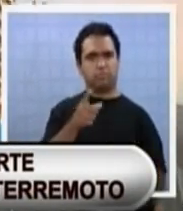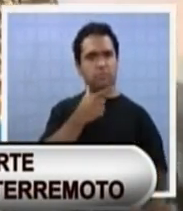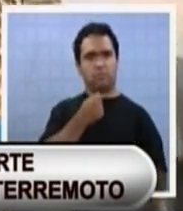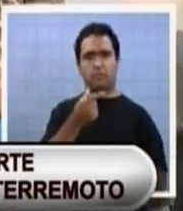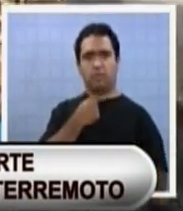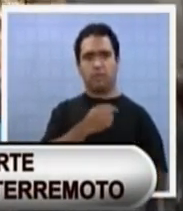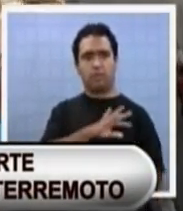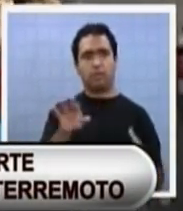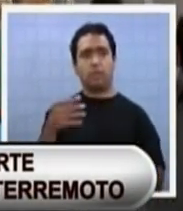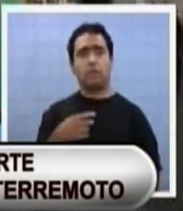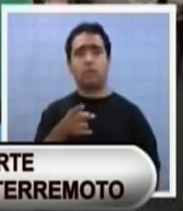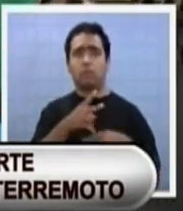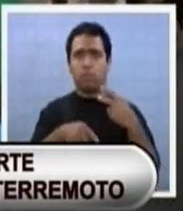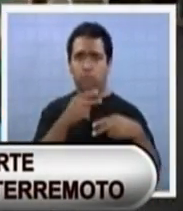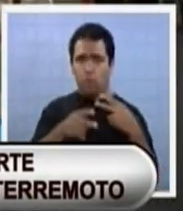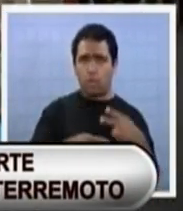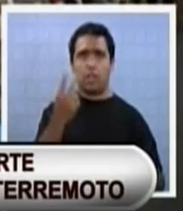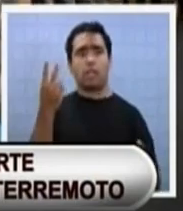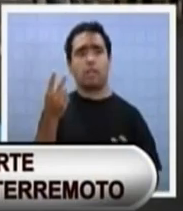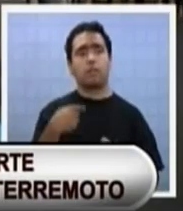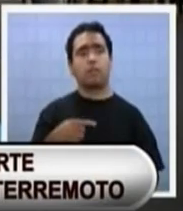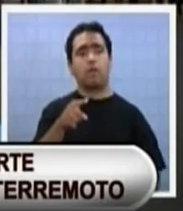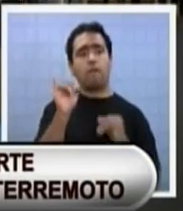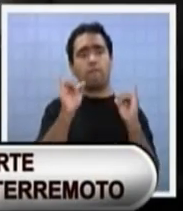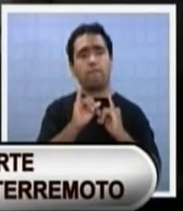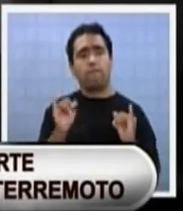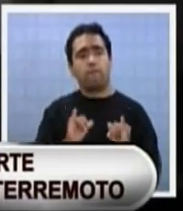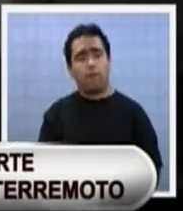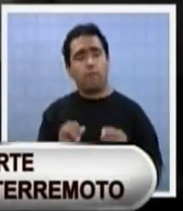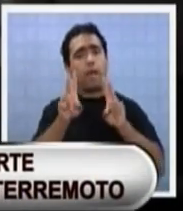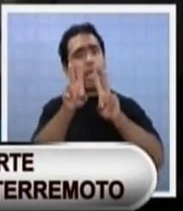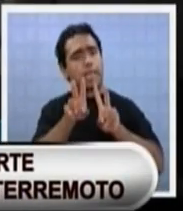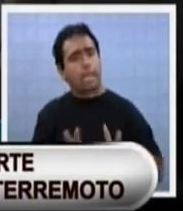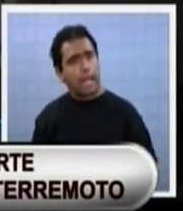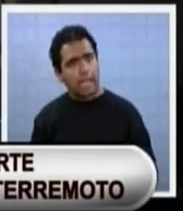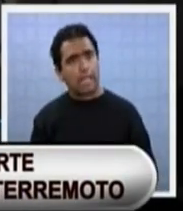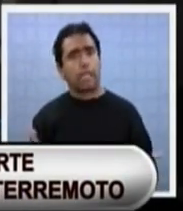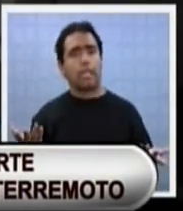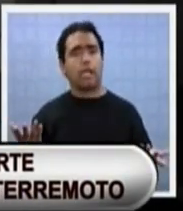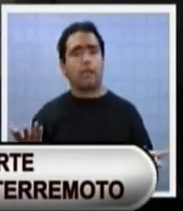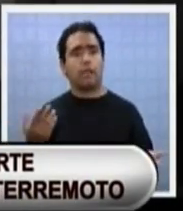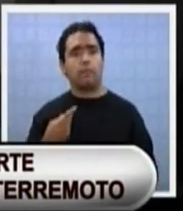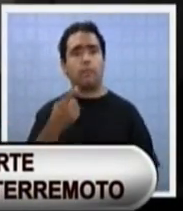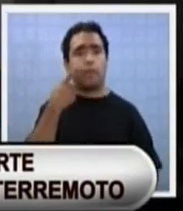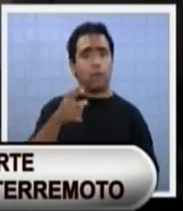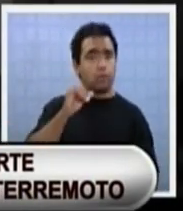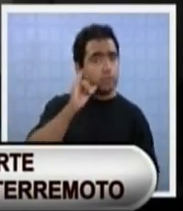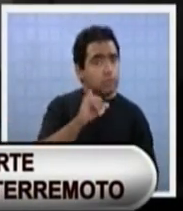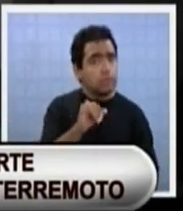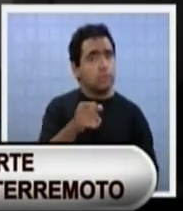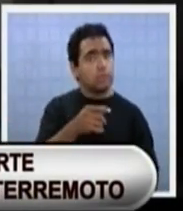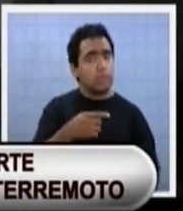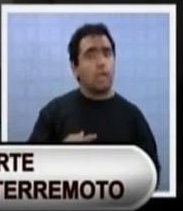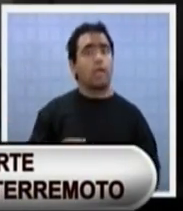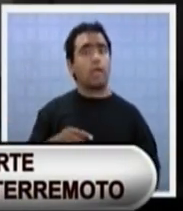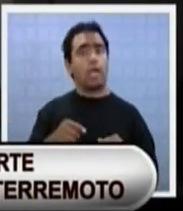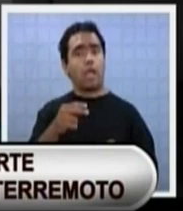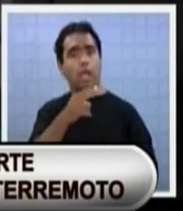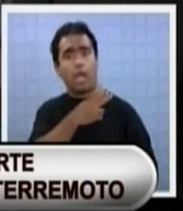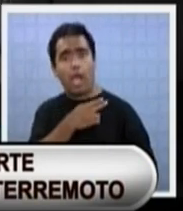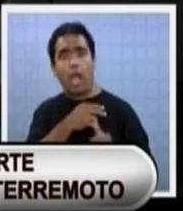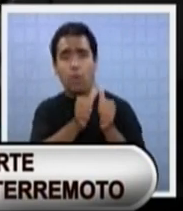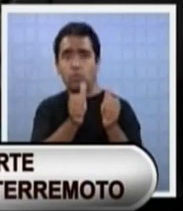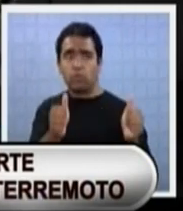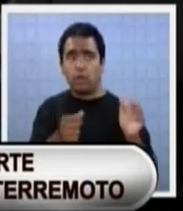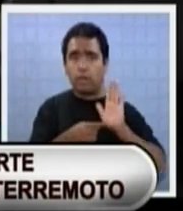Estamos protestando de una manera tranquila, pero sí haciendo ya ver a la autoridad que no pueden